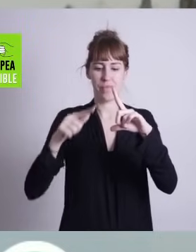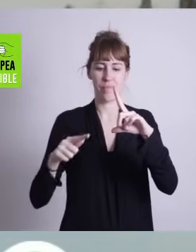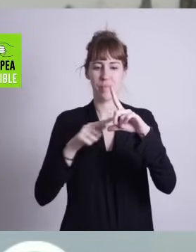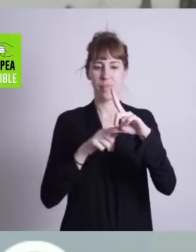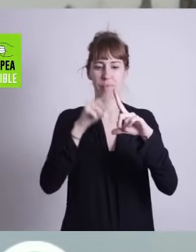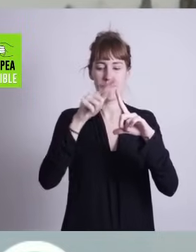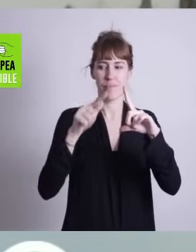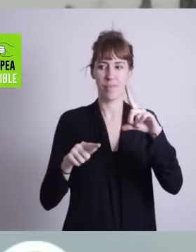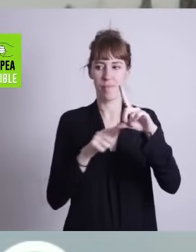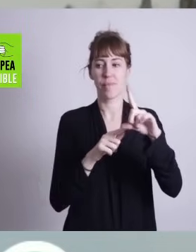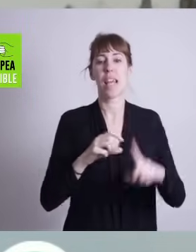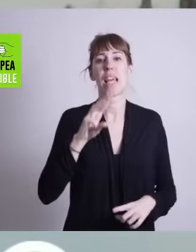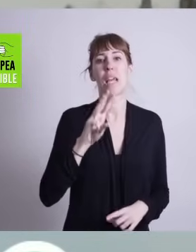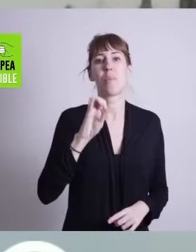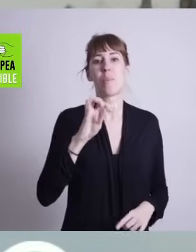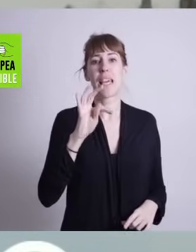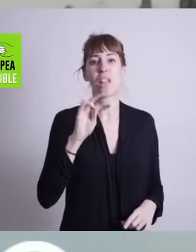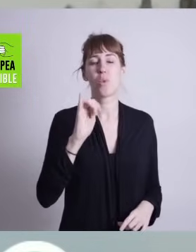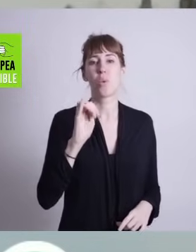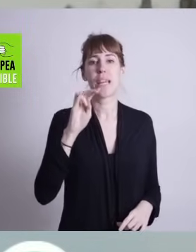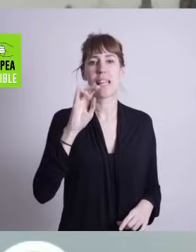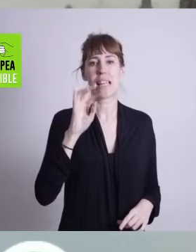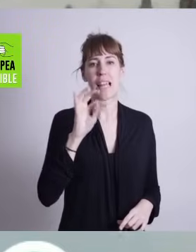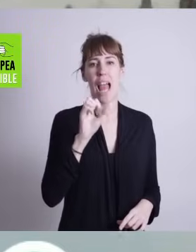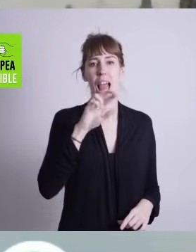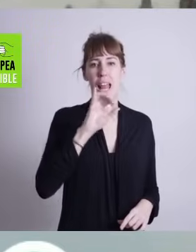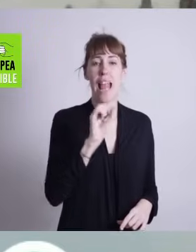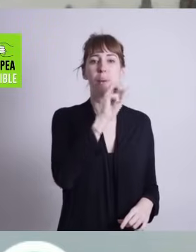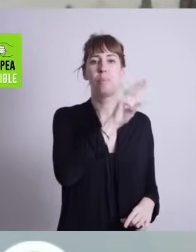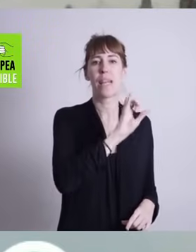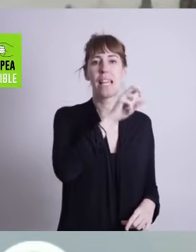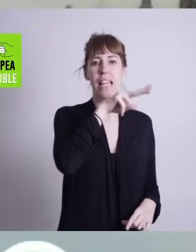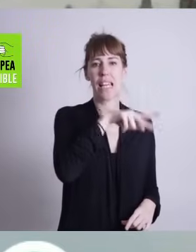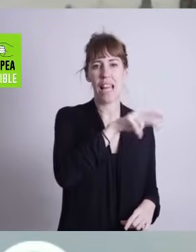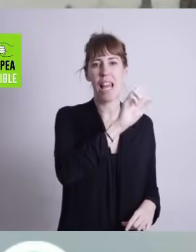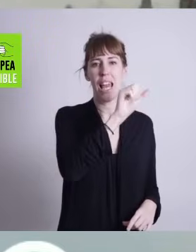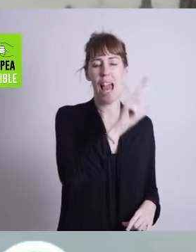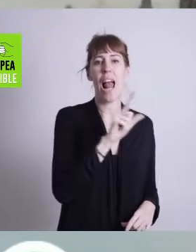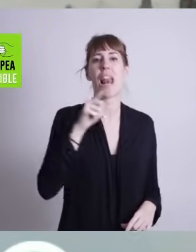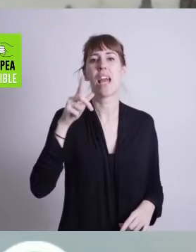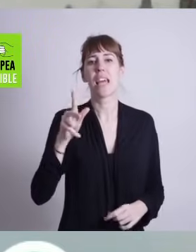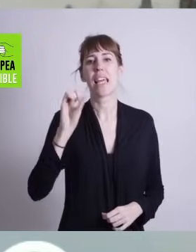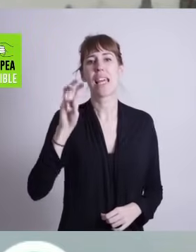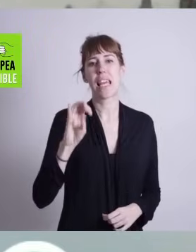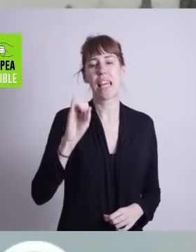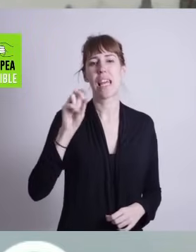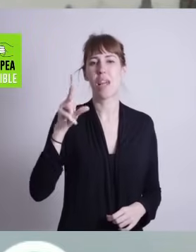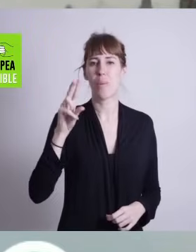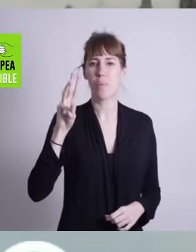por la pituitaria y por el hipotálamo, y entonces sí que podríamos decir que ya estamos casi casi